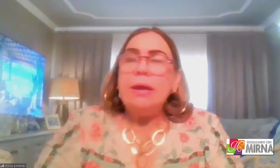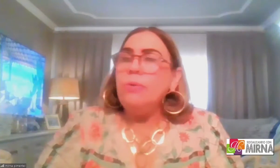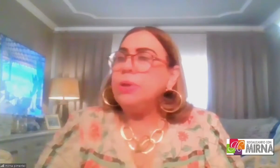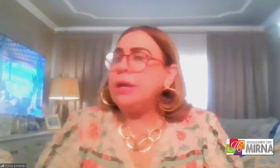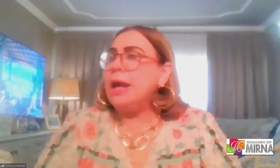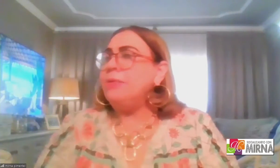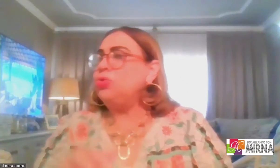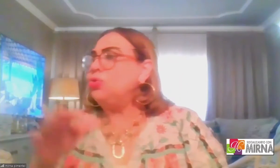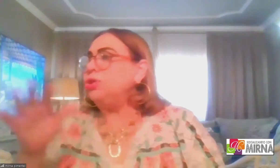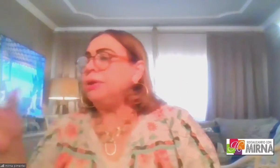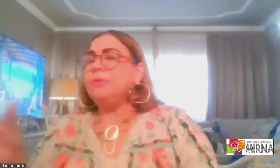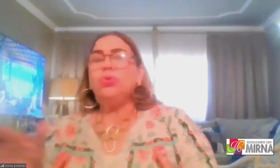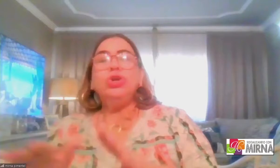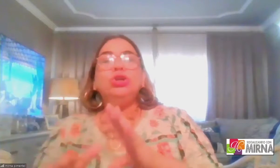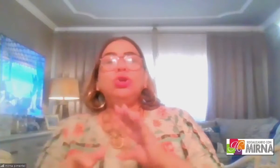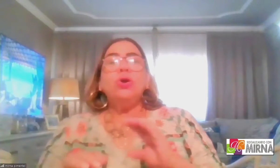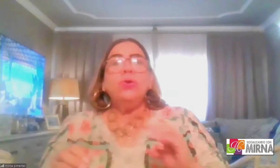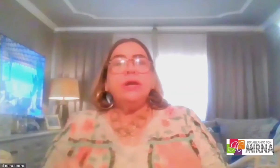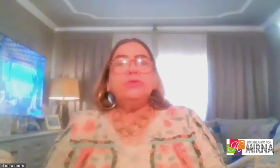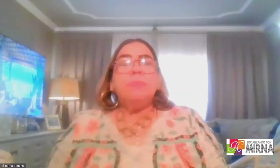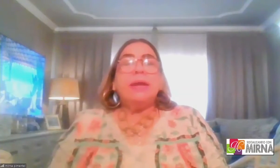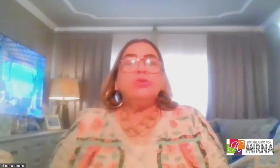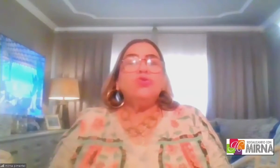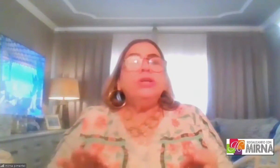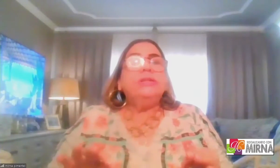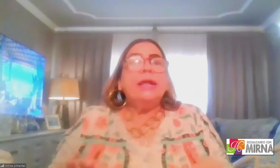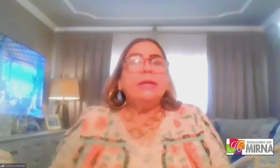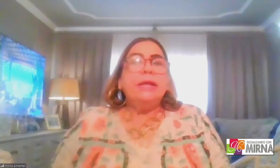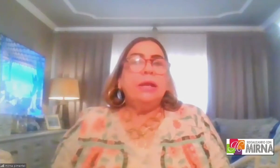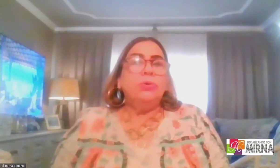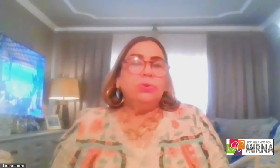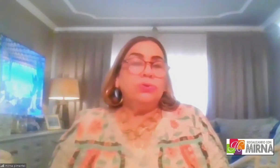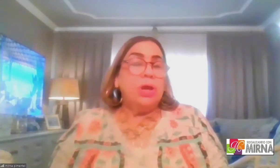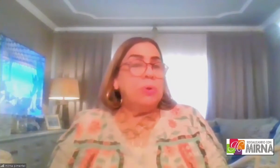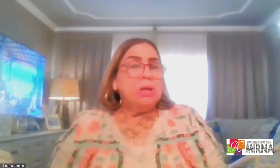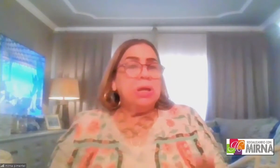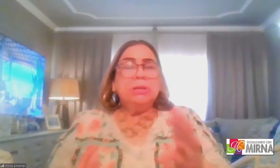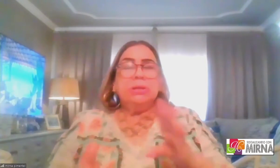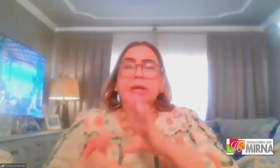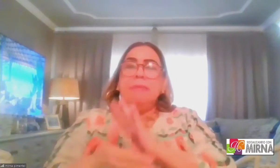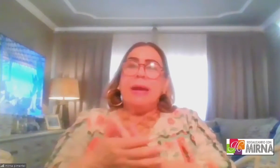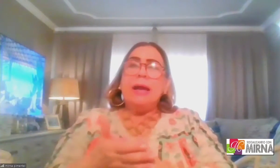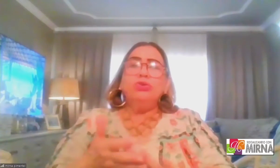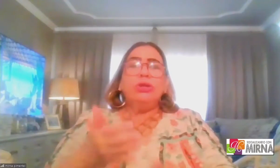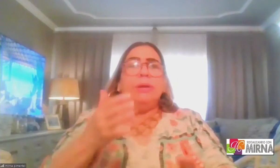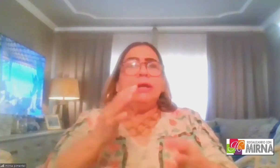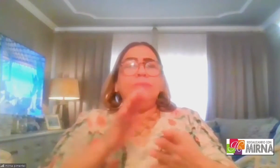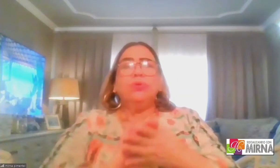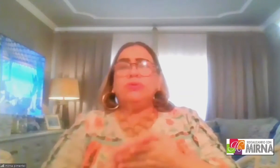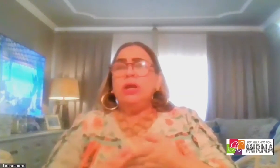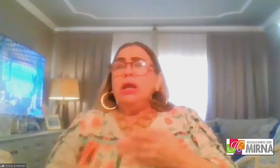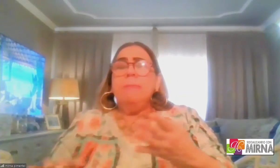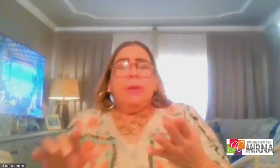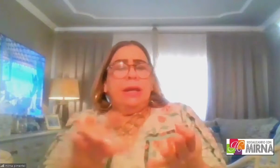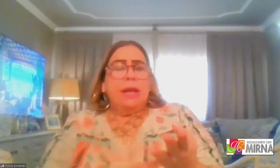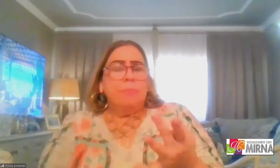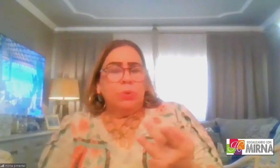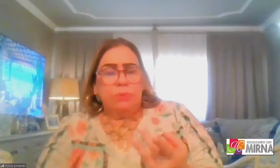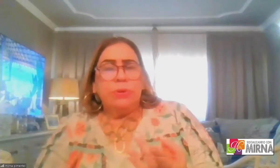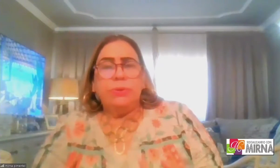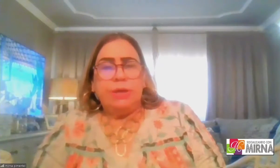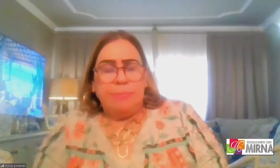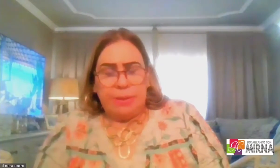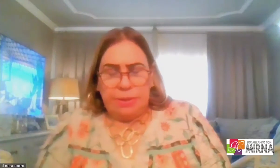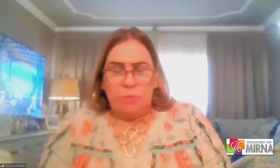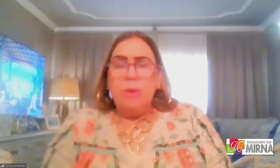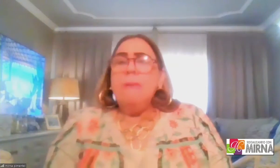dónde está ubicado, dónde esto, y todo eso para yo ir tranquila al otro día. No hay gente que van, usted ve que entonces pelean